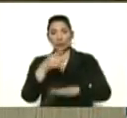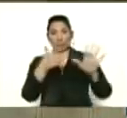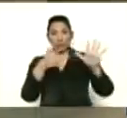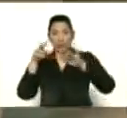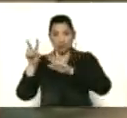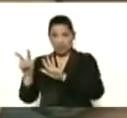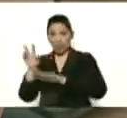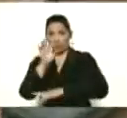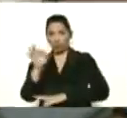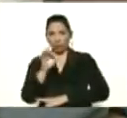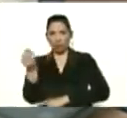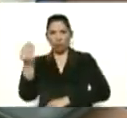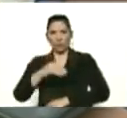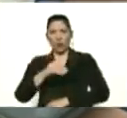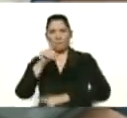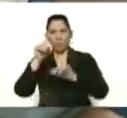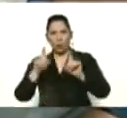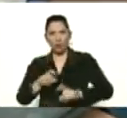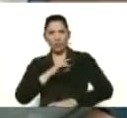187% más pruebas que Chile,